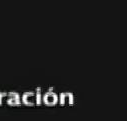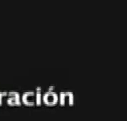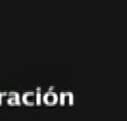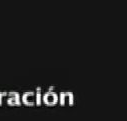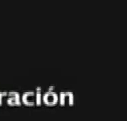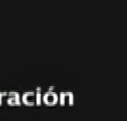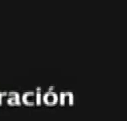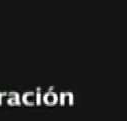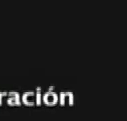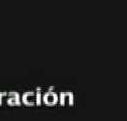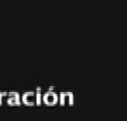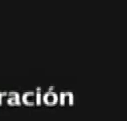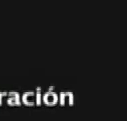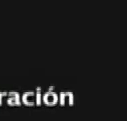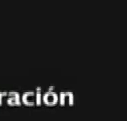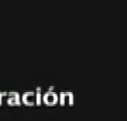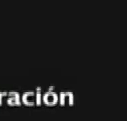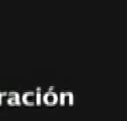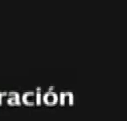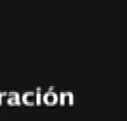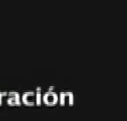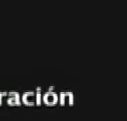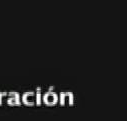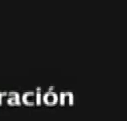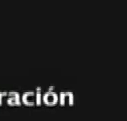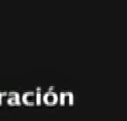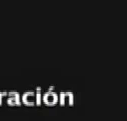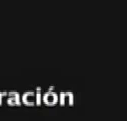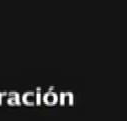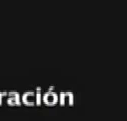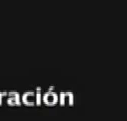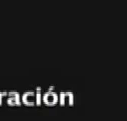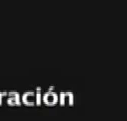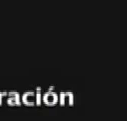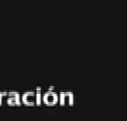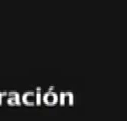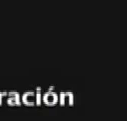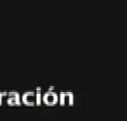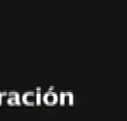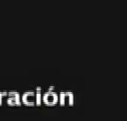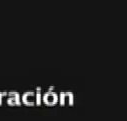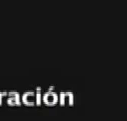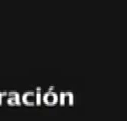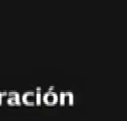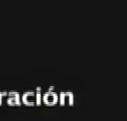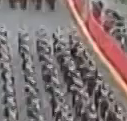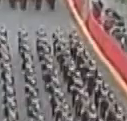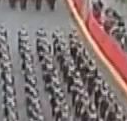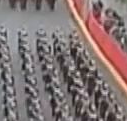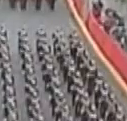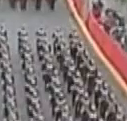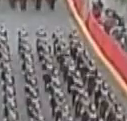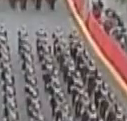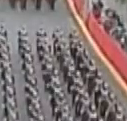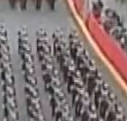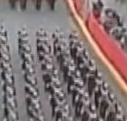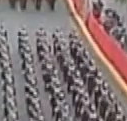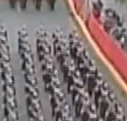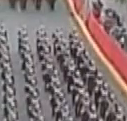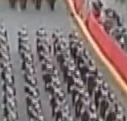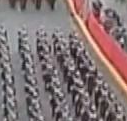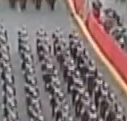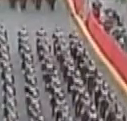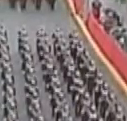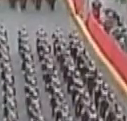regresaron. Posteriormente se aplazó esa operación para el 4 de agosto. Ya concretado este